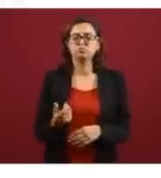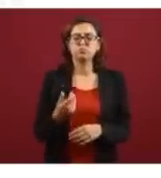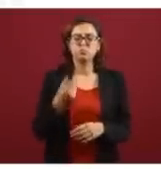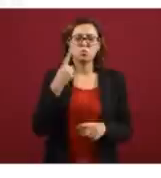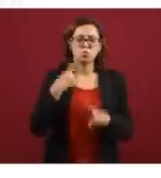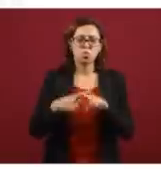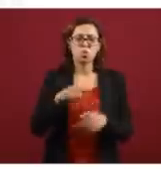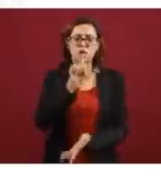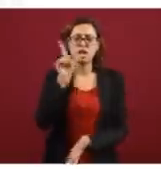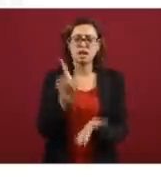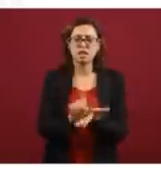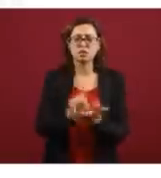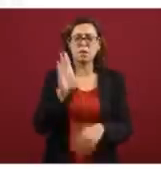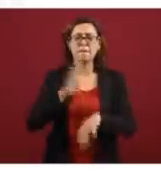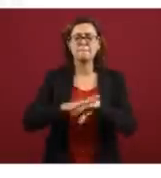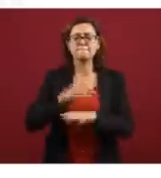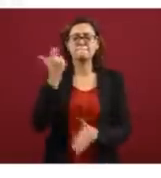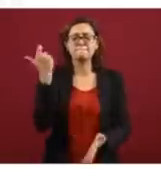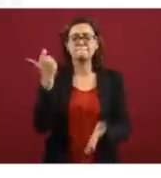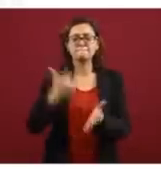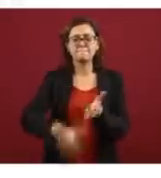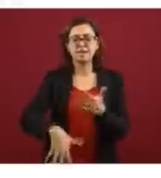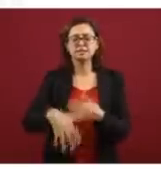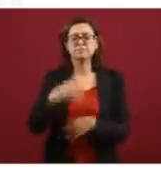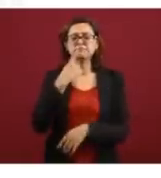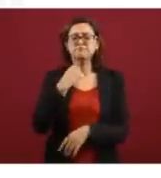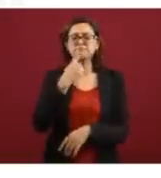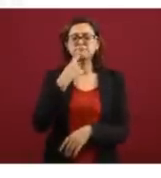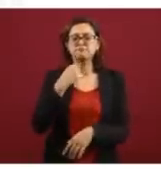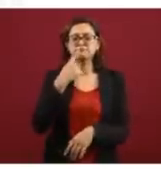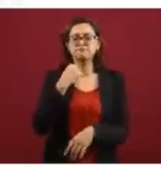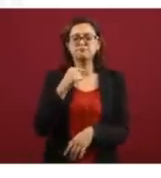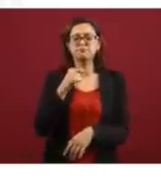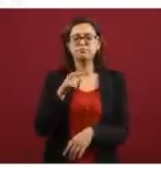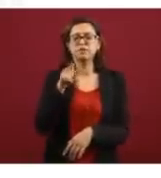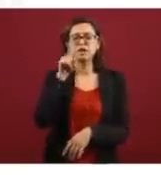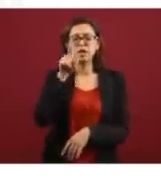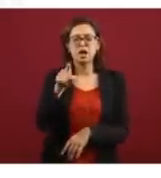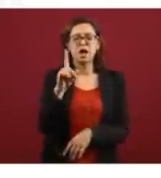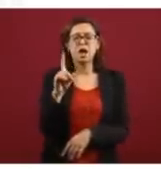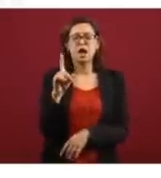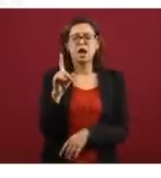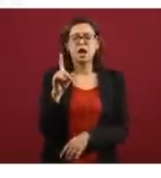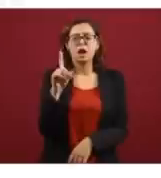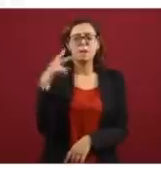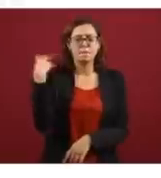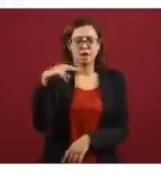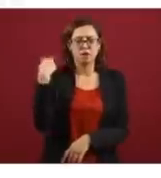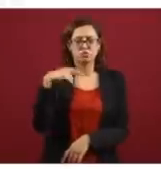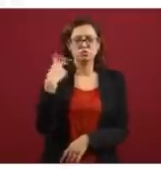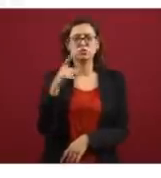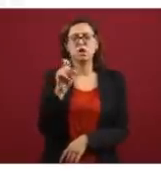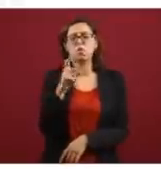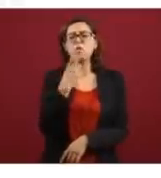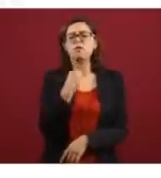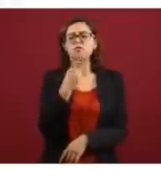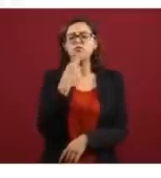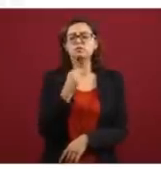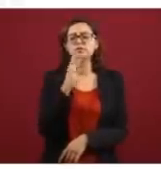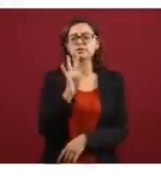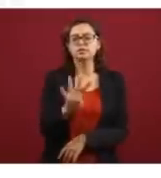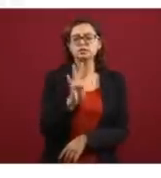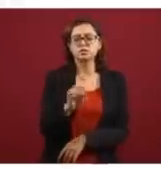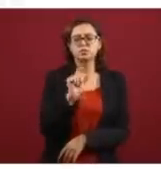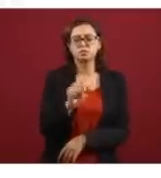por litro, mientras que la más económica con el margen menor es Superservicio de Agua Dulce en Agua Dulce Veracruz a 19.06 pesos